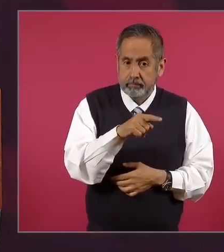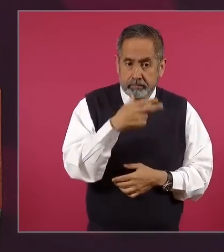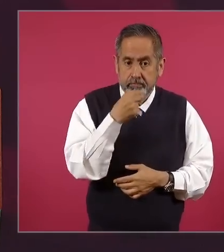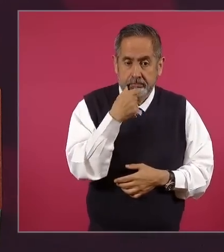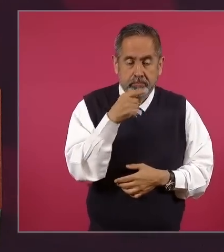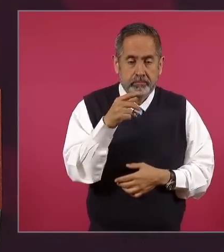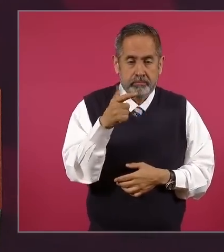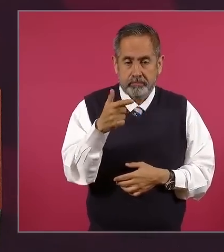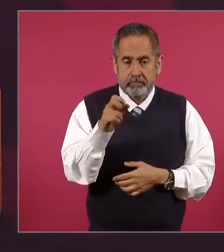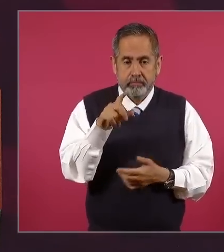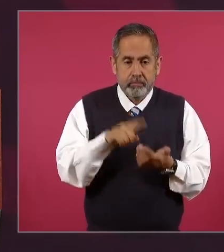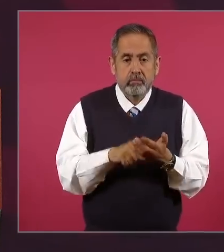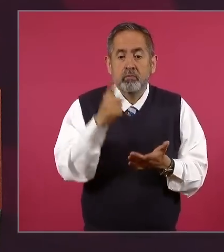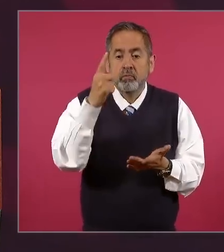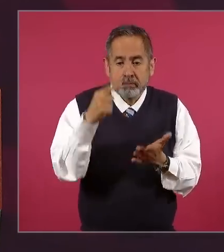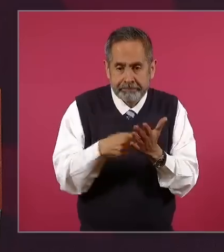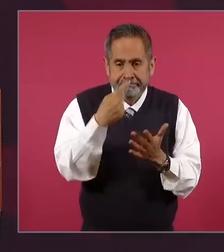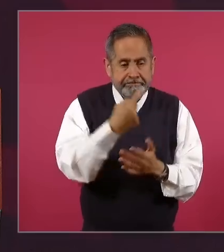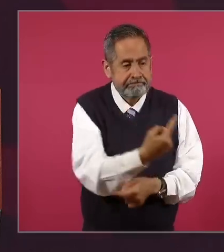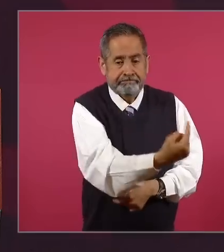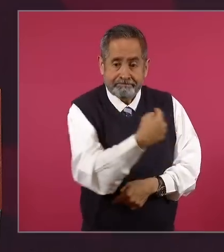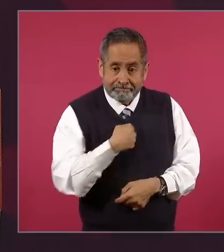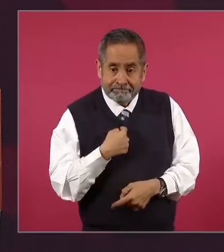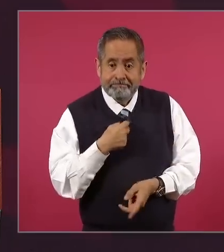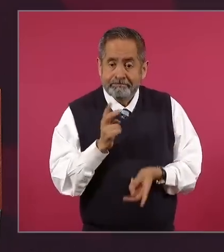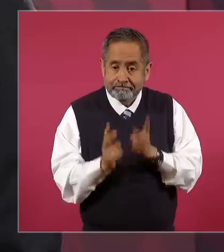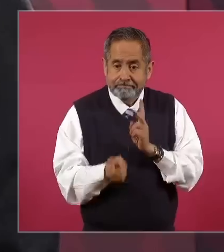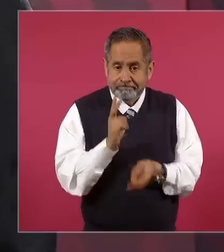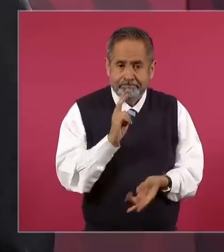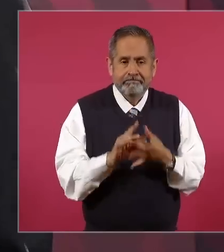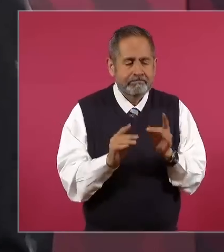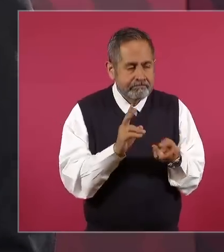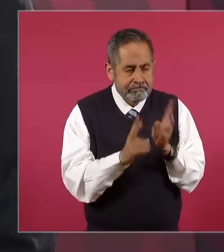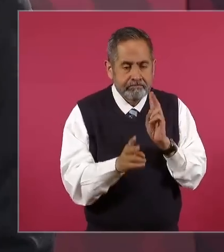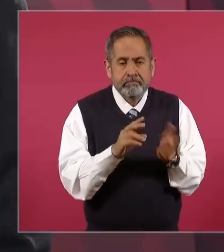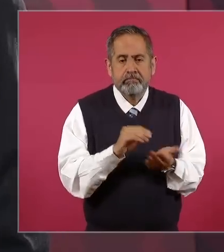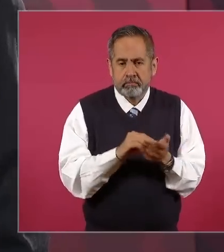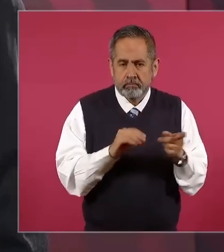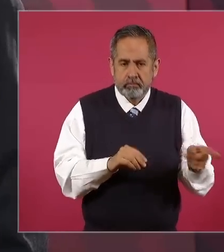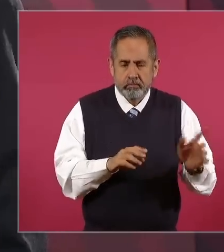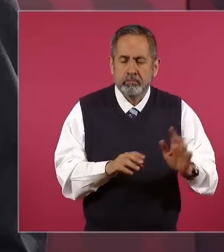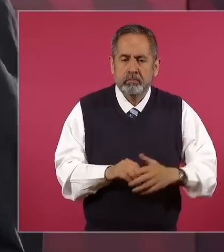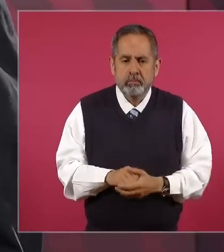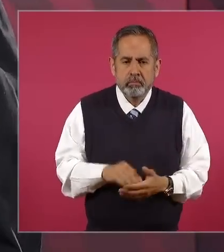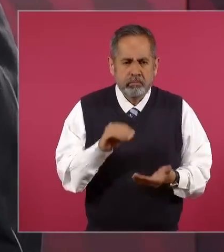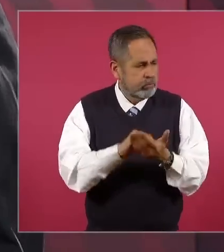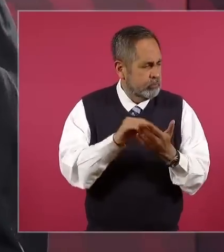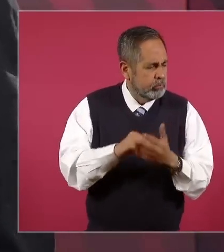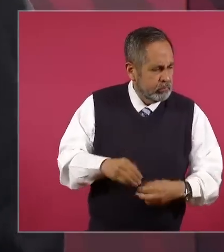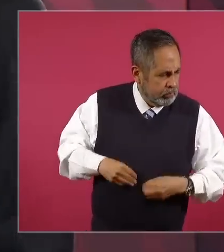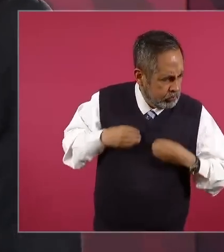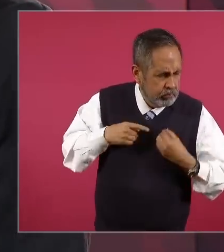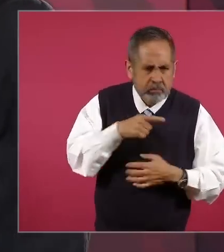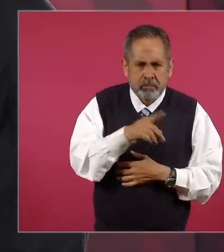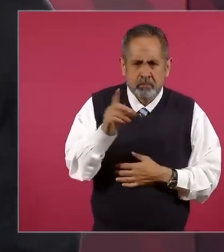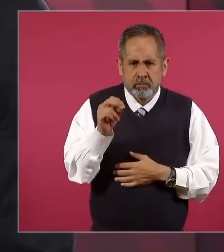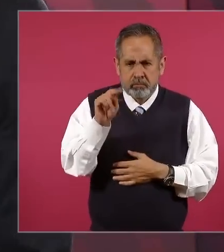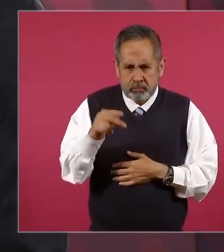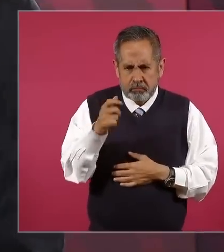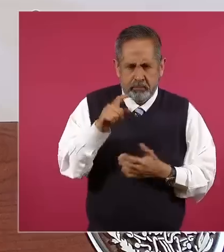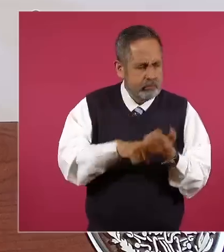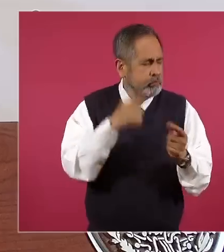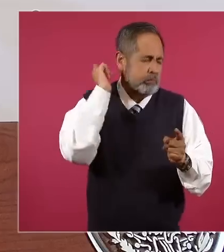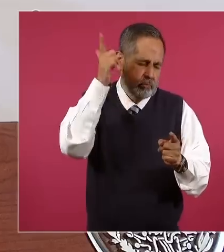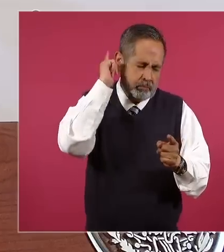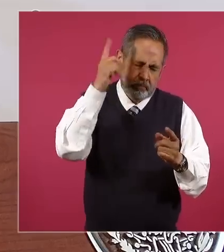¿sí? Y una vez me platicó, todavía vive don Genaro y le deseo que